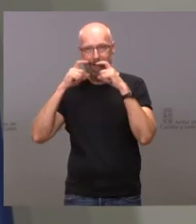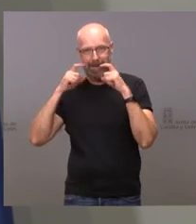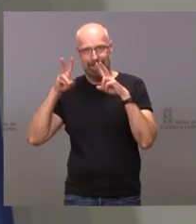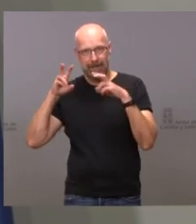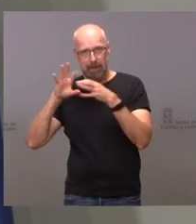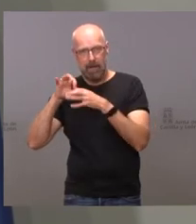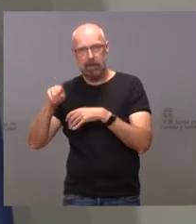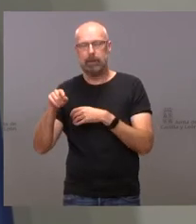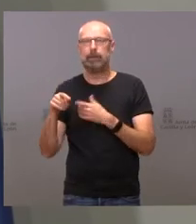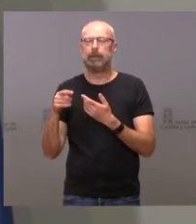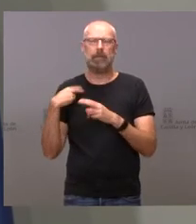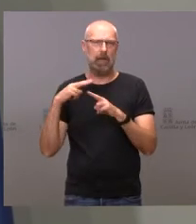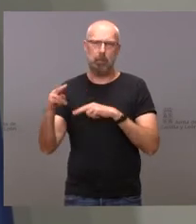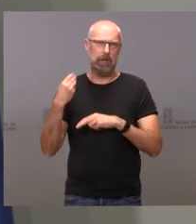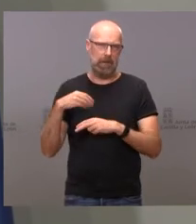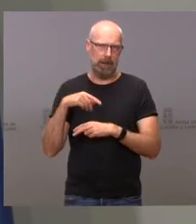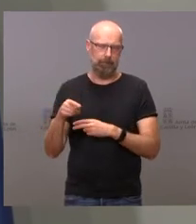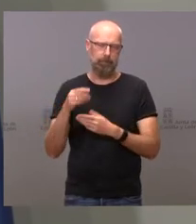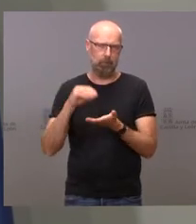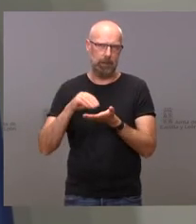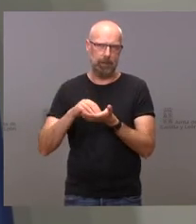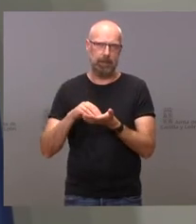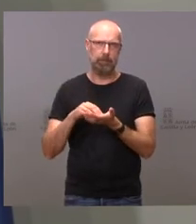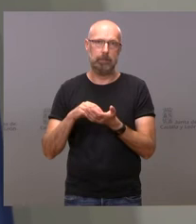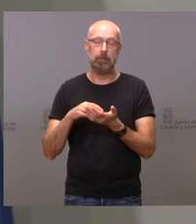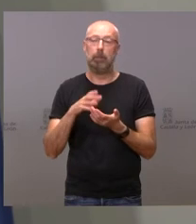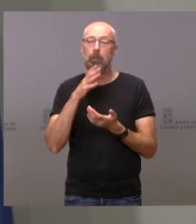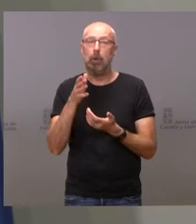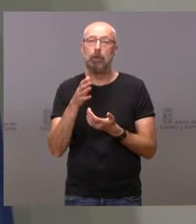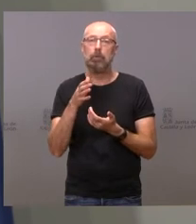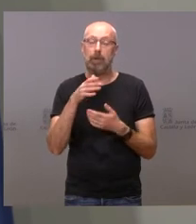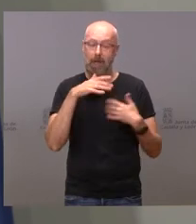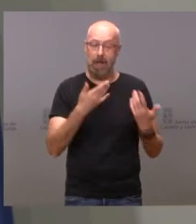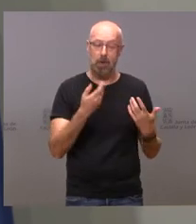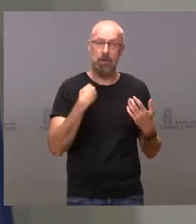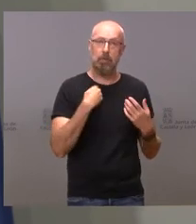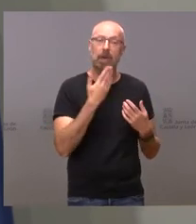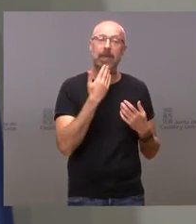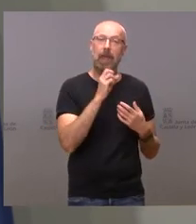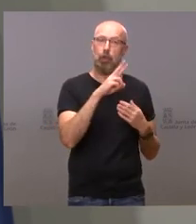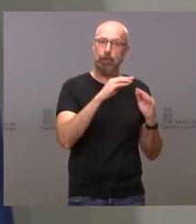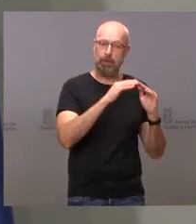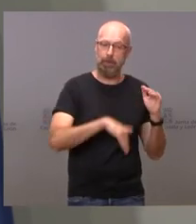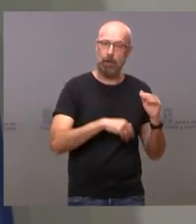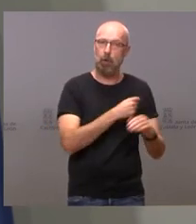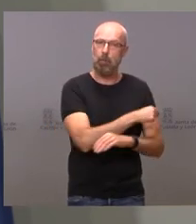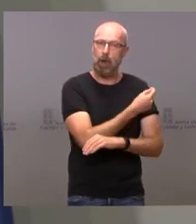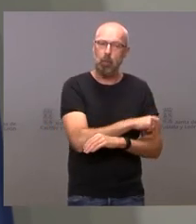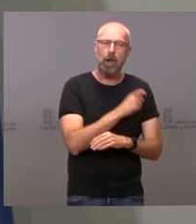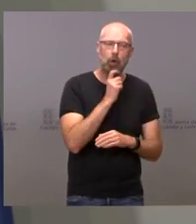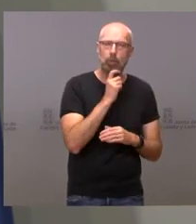momento, hasta que no sepamos exactamente qué va a ocurrir con la vacunación de menores de 12 años y hasta que no